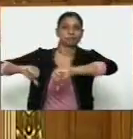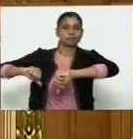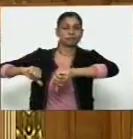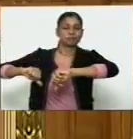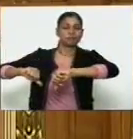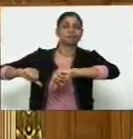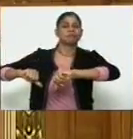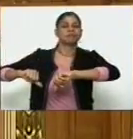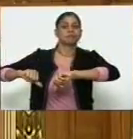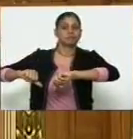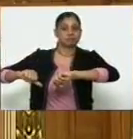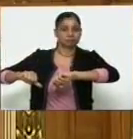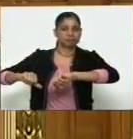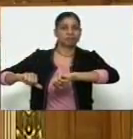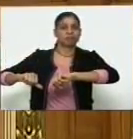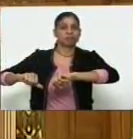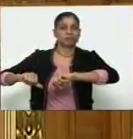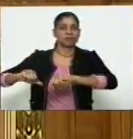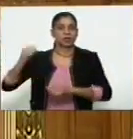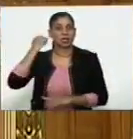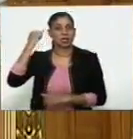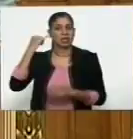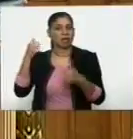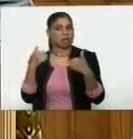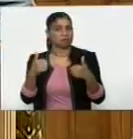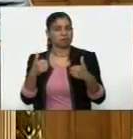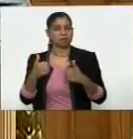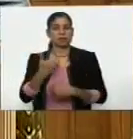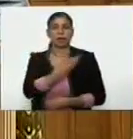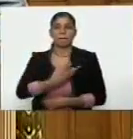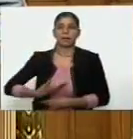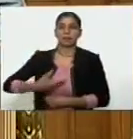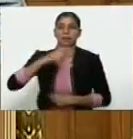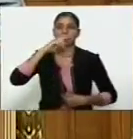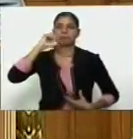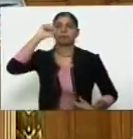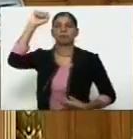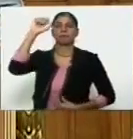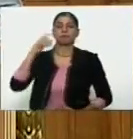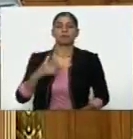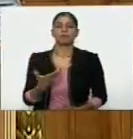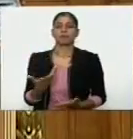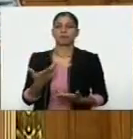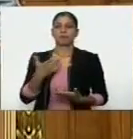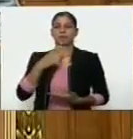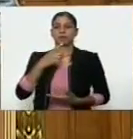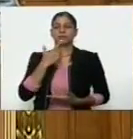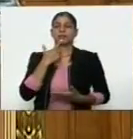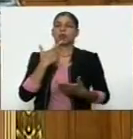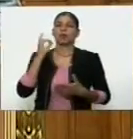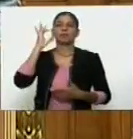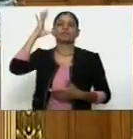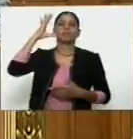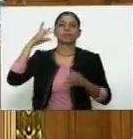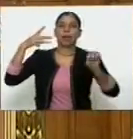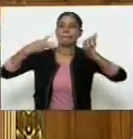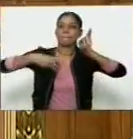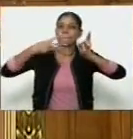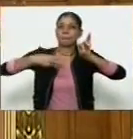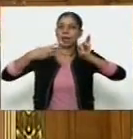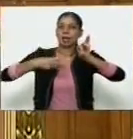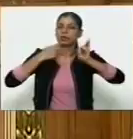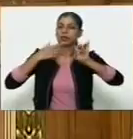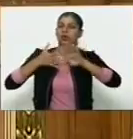duro esta iniciativa del presidente Maduro cuando lanzó el Petro, y lo están